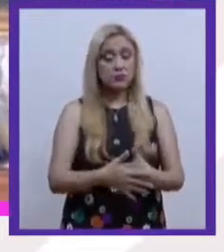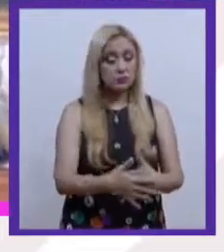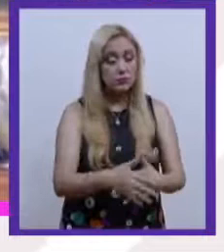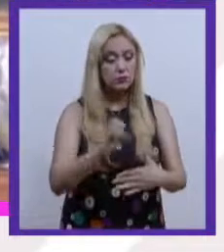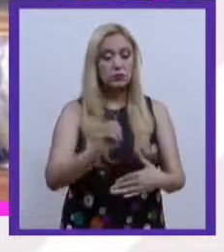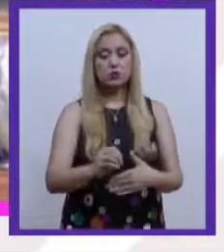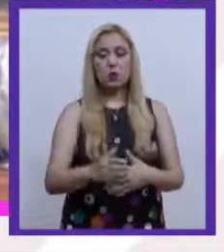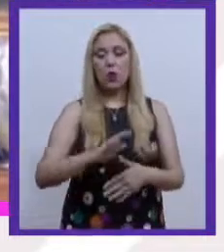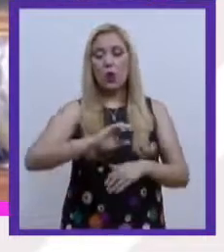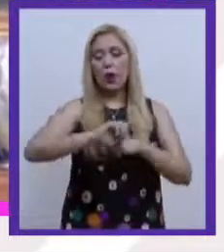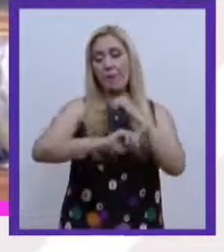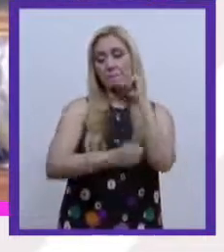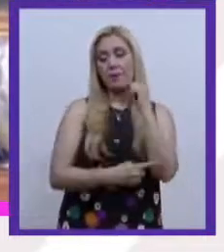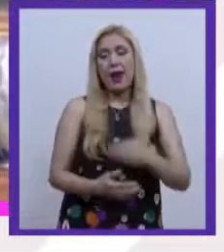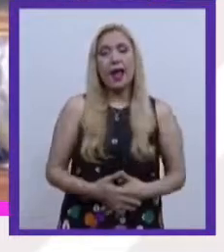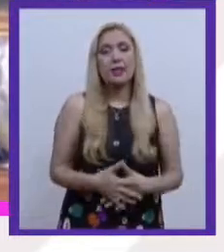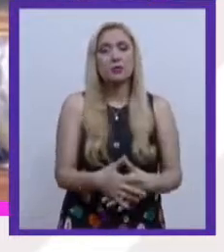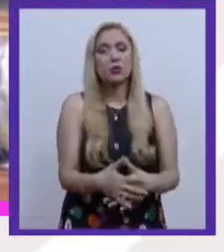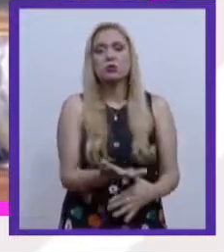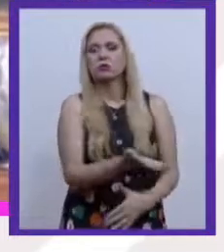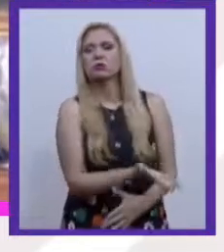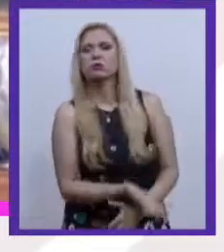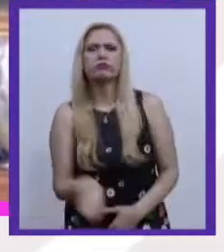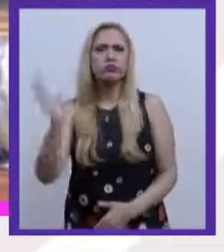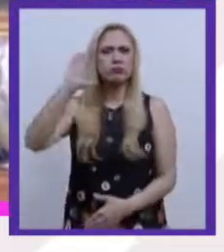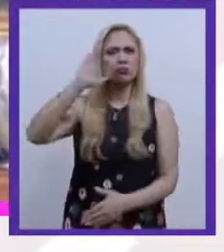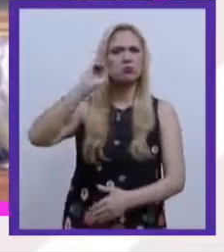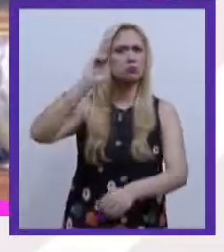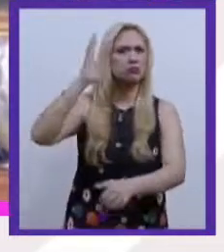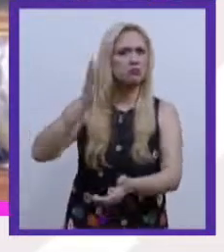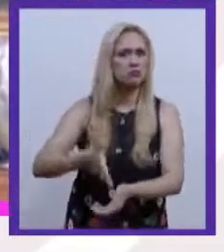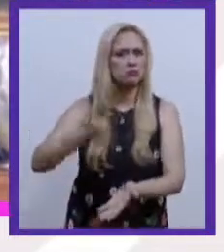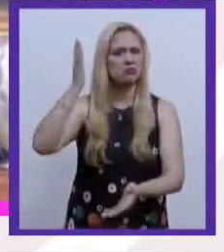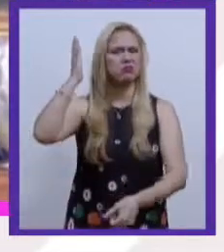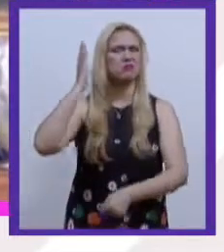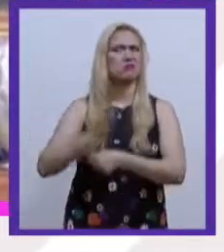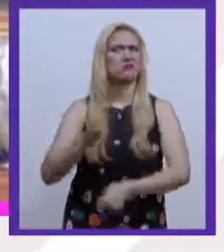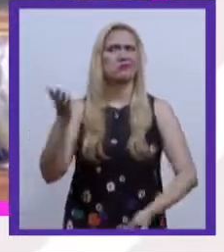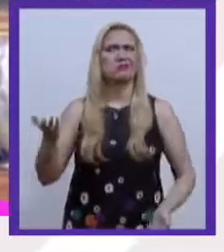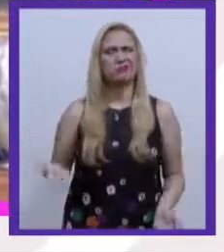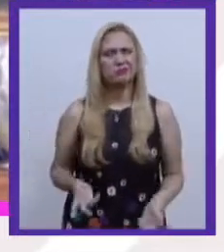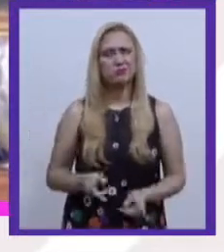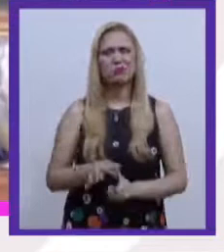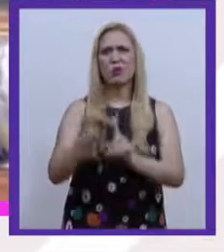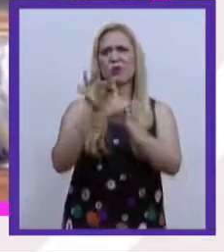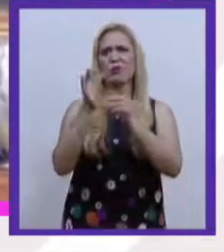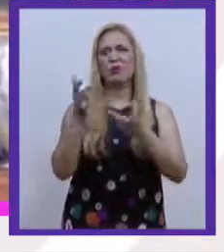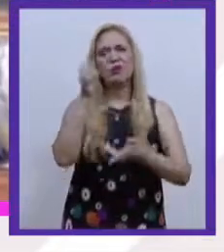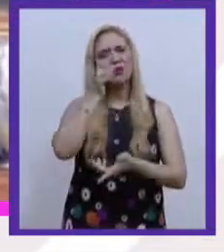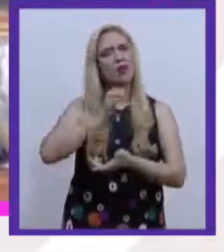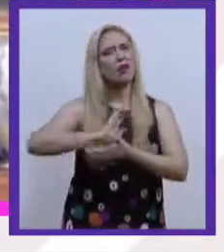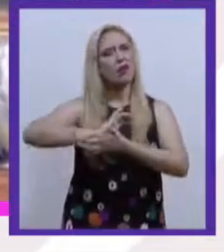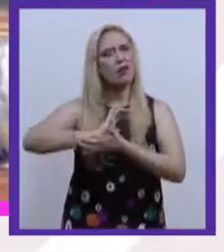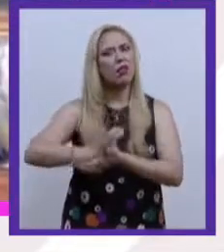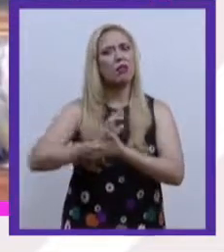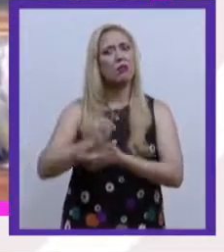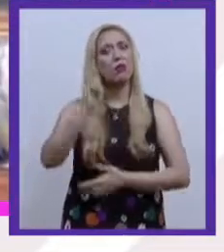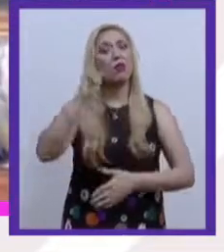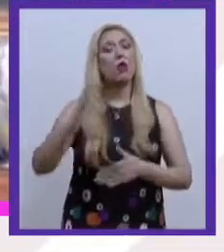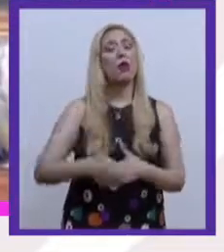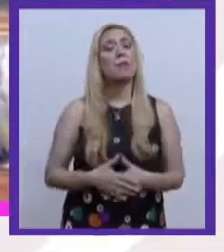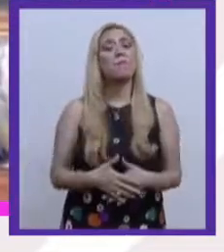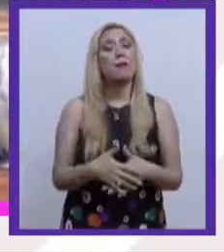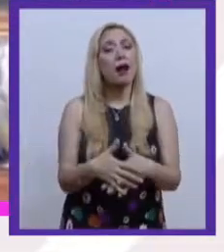embarazo. Parece increíble que en pleno siglo XXI una de las principales causas de discriminación en el empleo siga siendo el embarazo y la